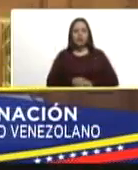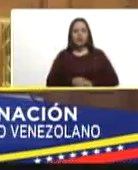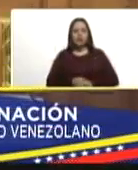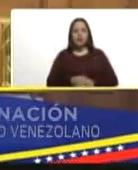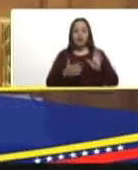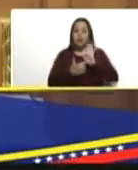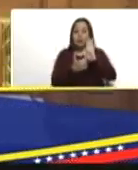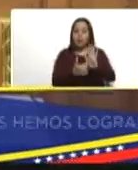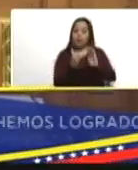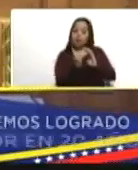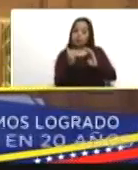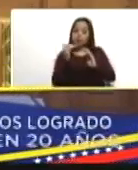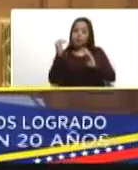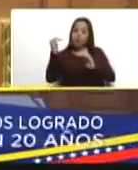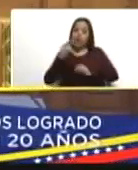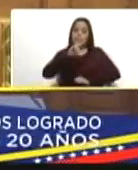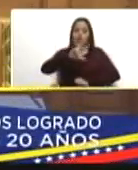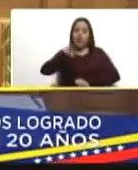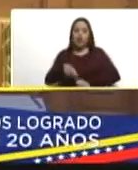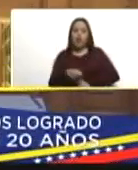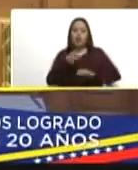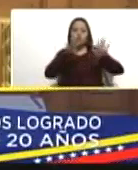mostró un crecimiento de